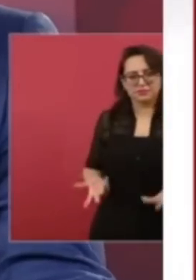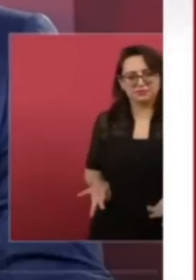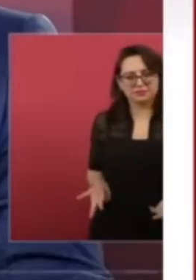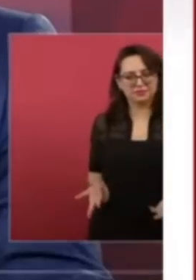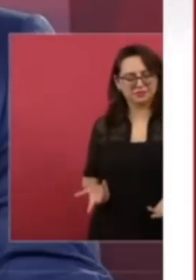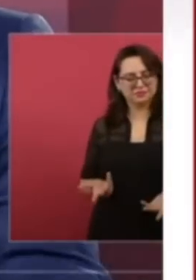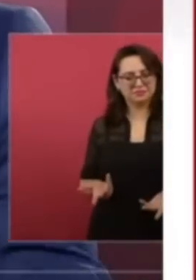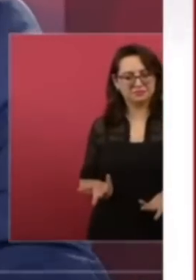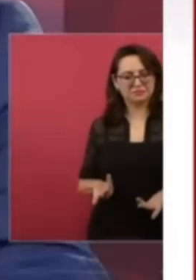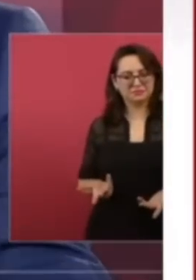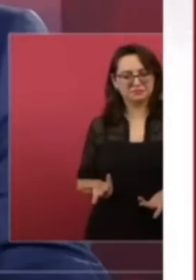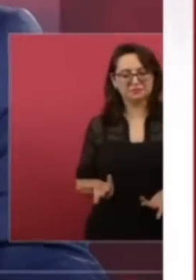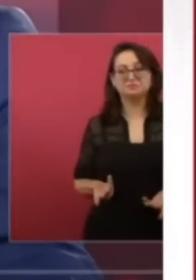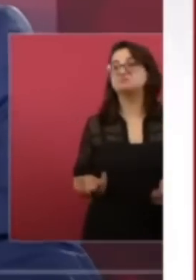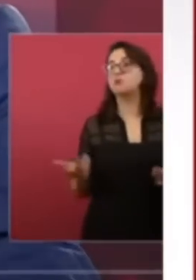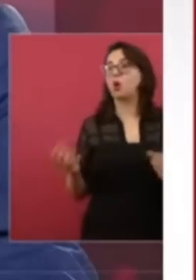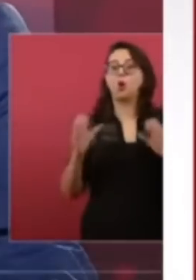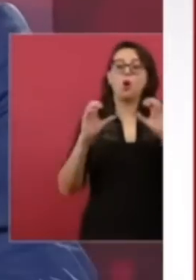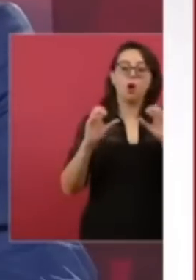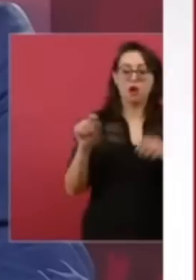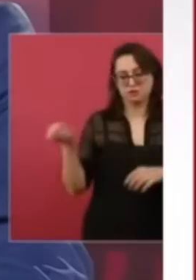asuntos. Viernes en la noche,